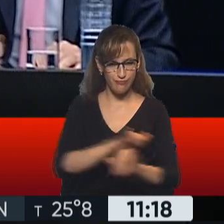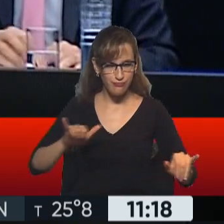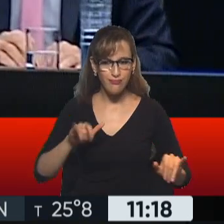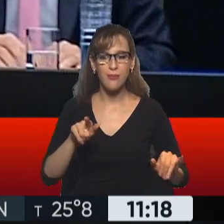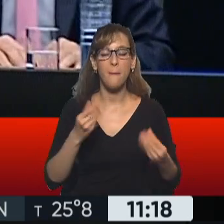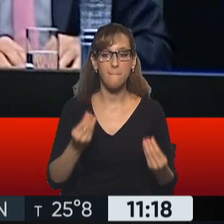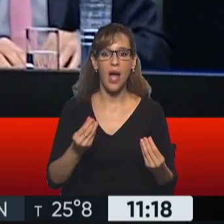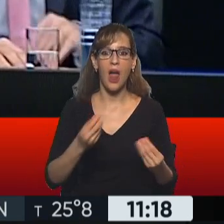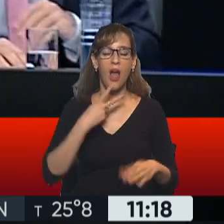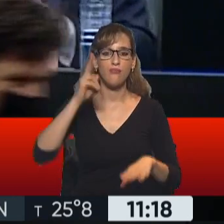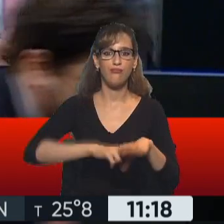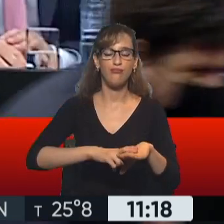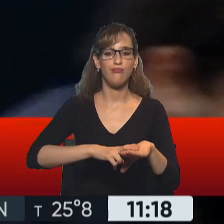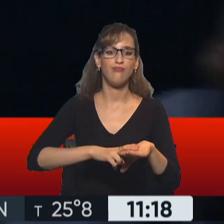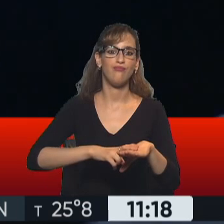continuar reduciendo el déficit. Gracias.